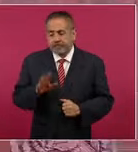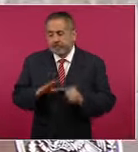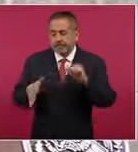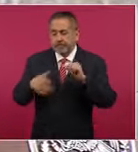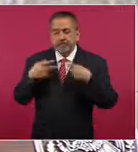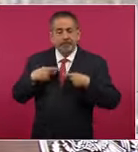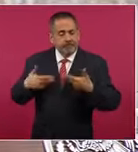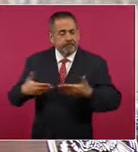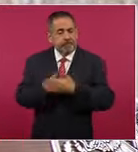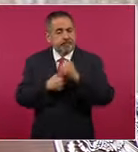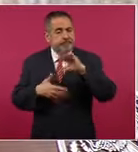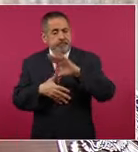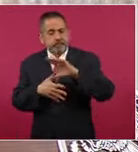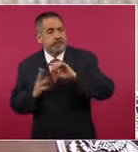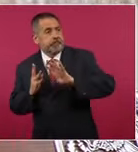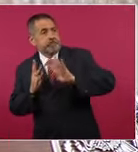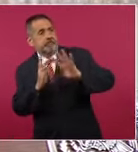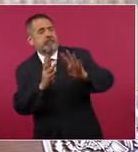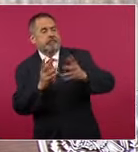americanos